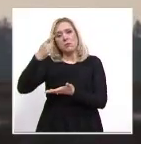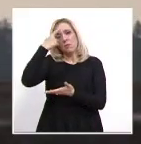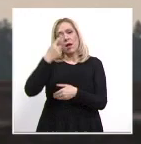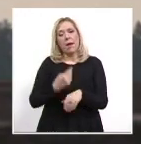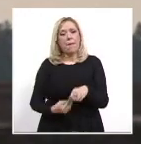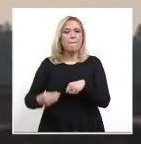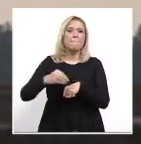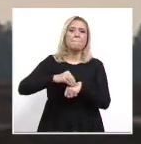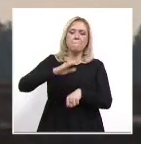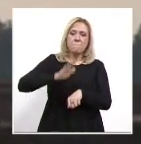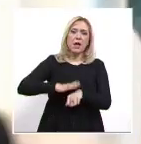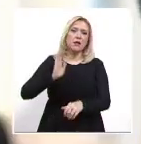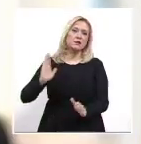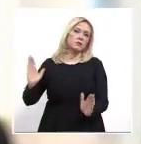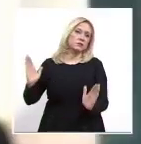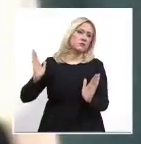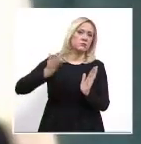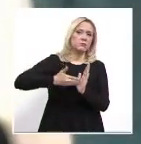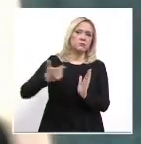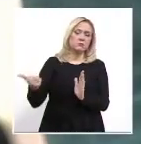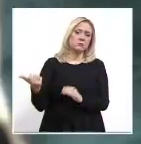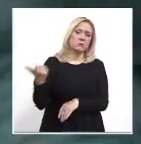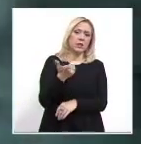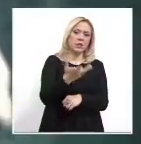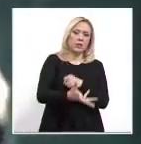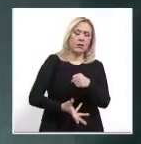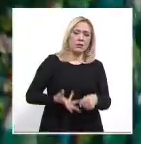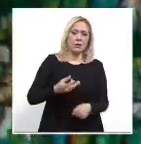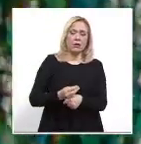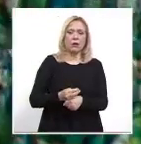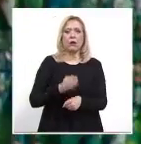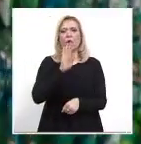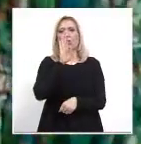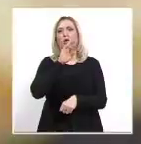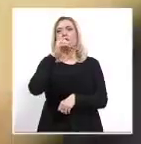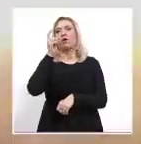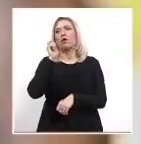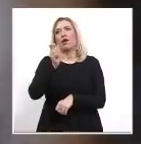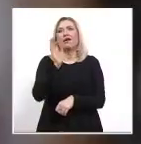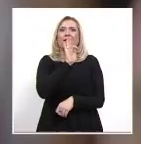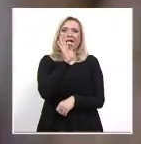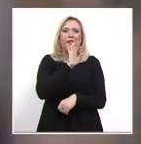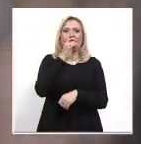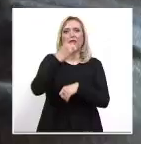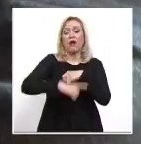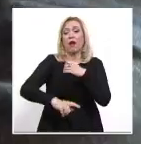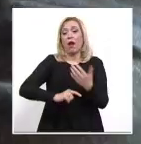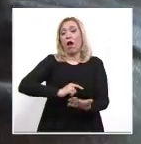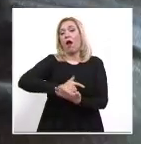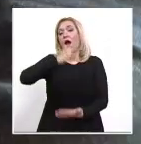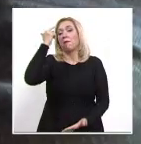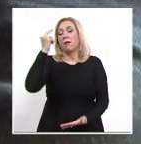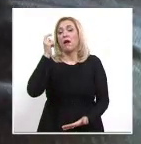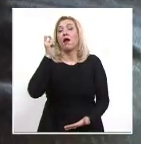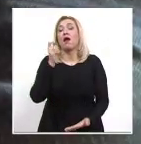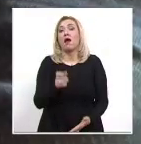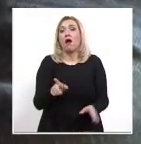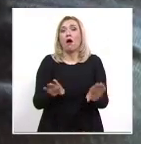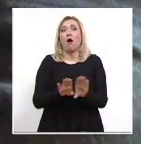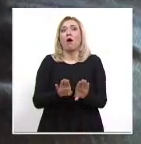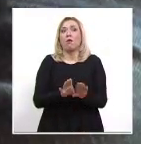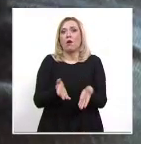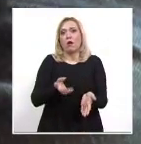de la indemnización cuando la conducta que generó el daño es de tal gravedad que amerita su